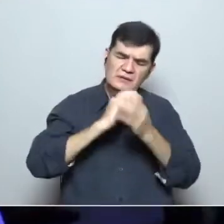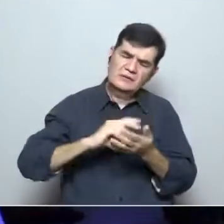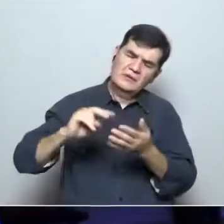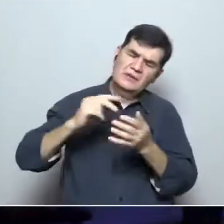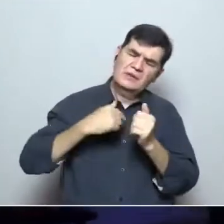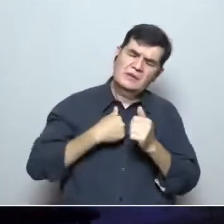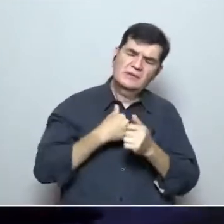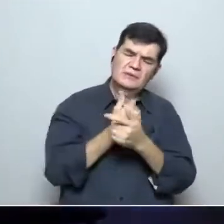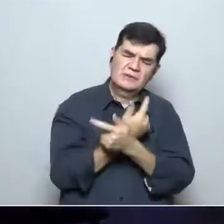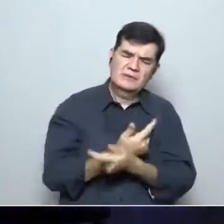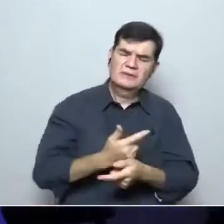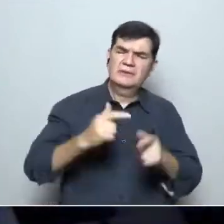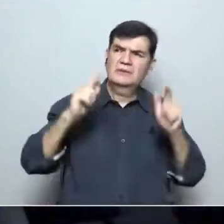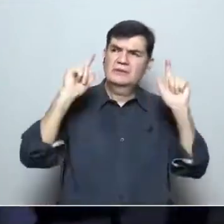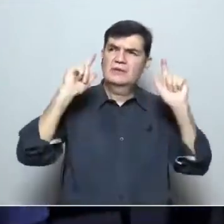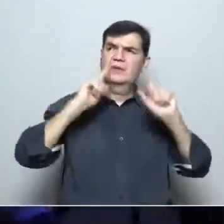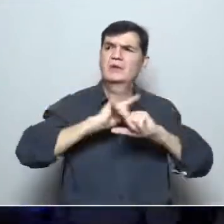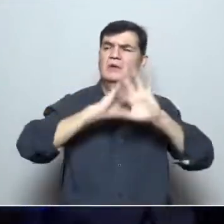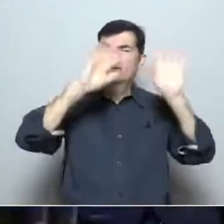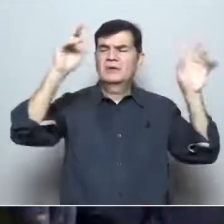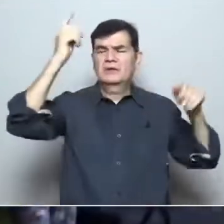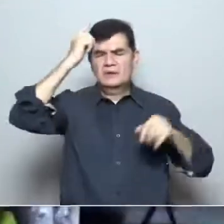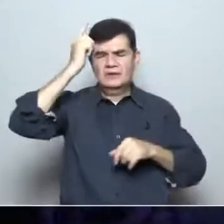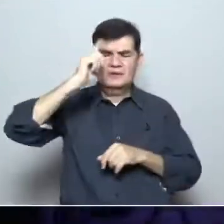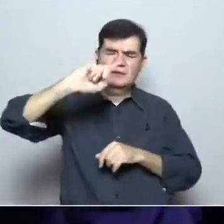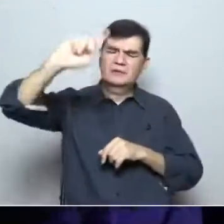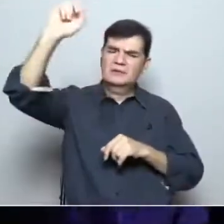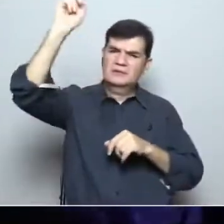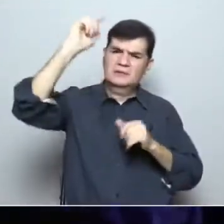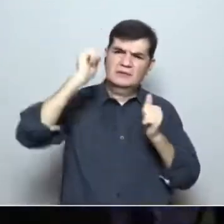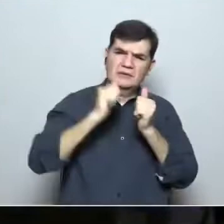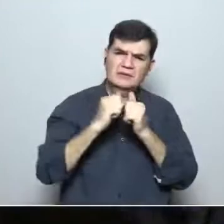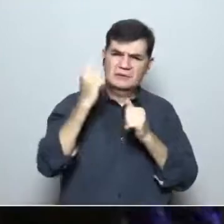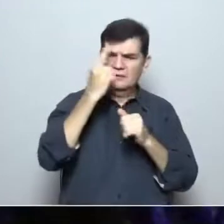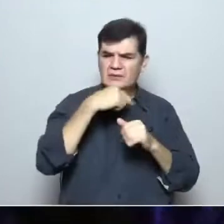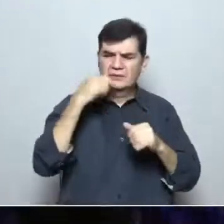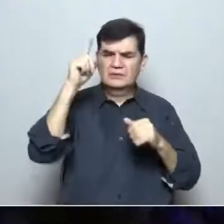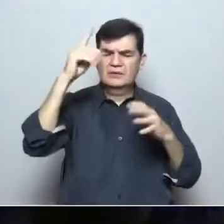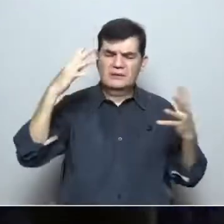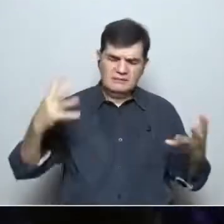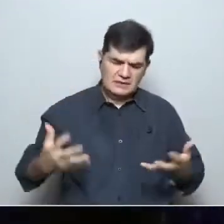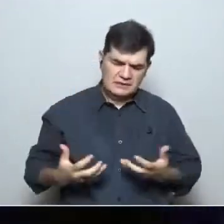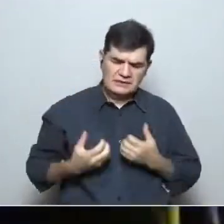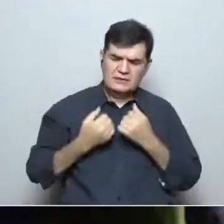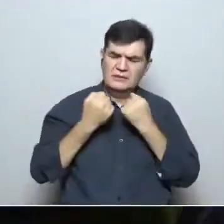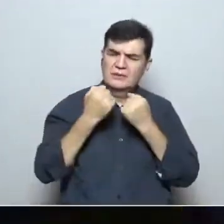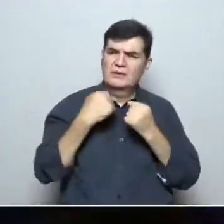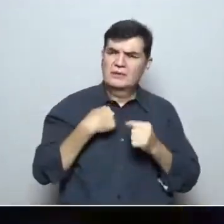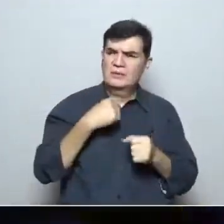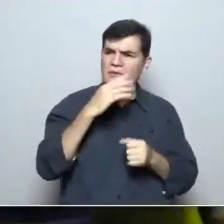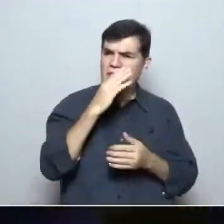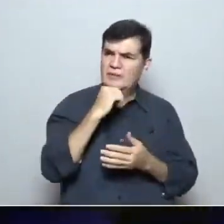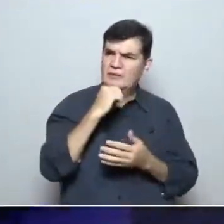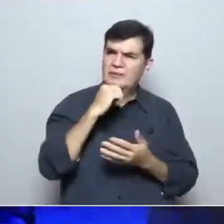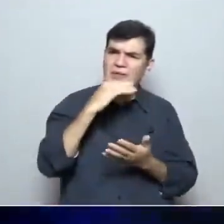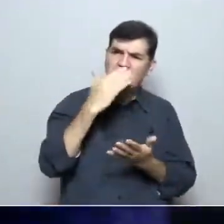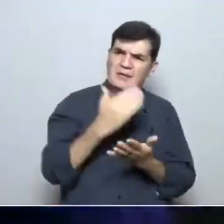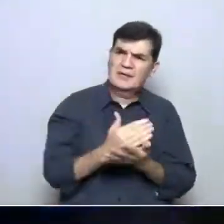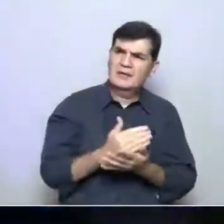Cantamos en tu gloria, Dios, y el gozo de tu salvación. No